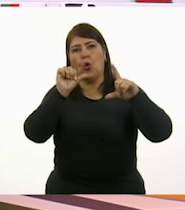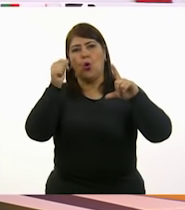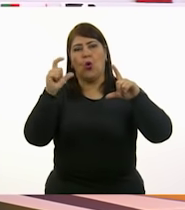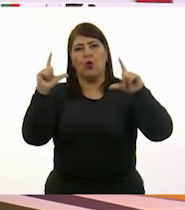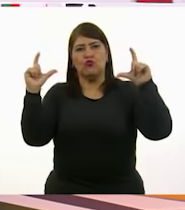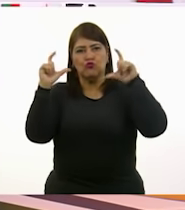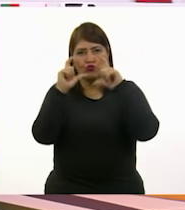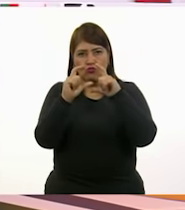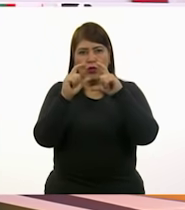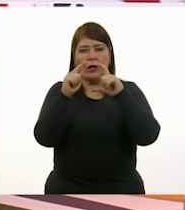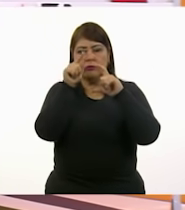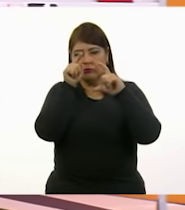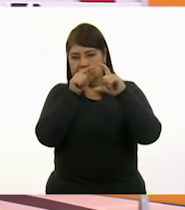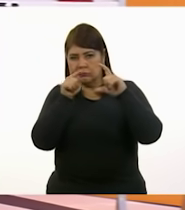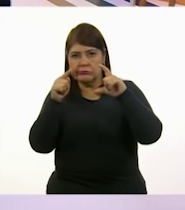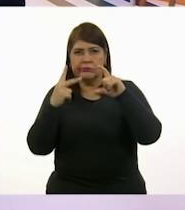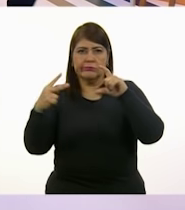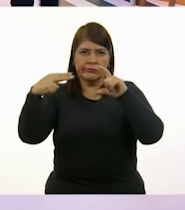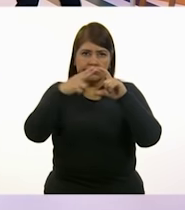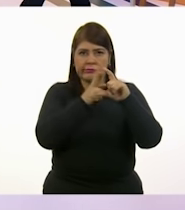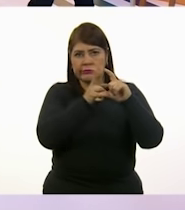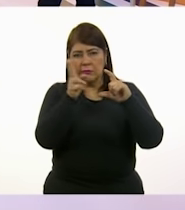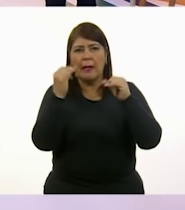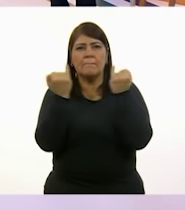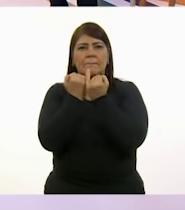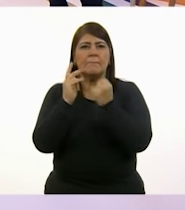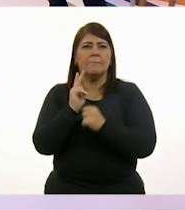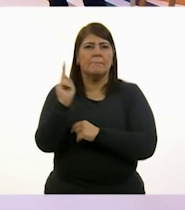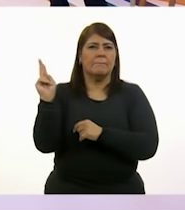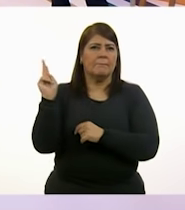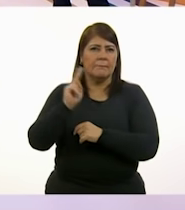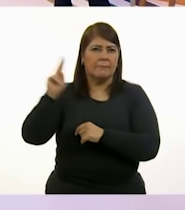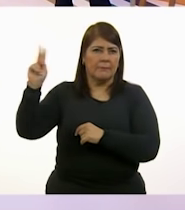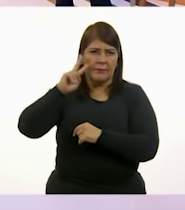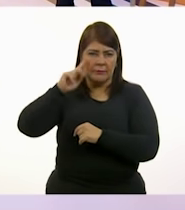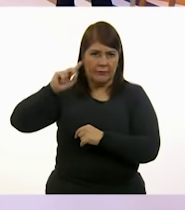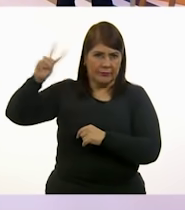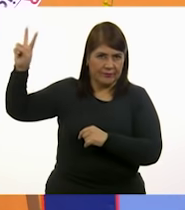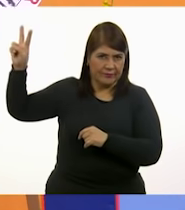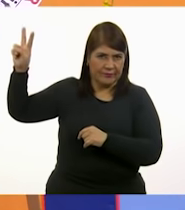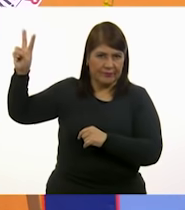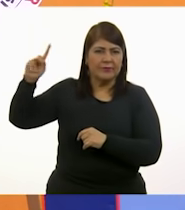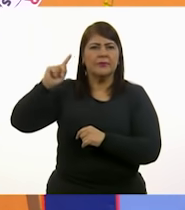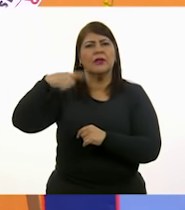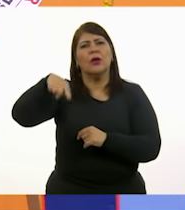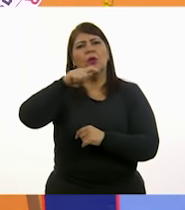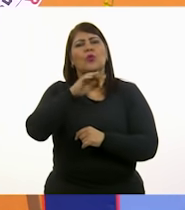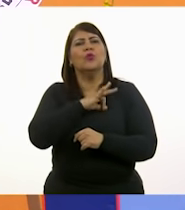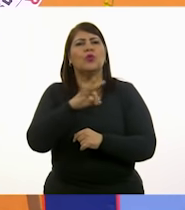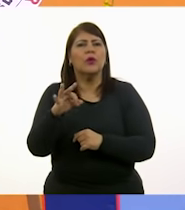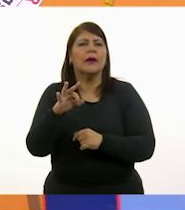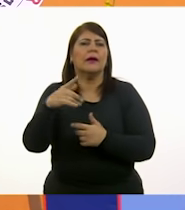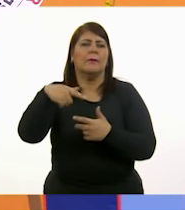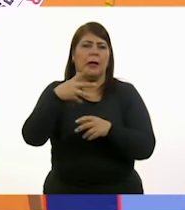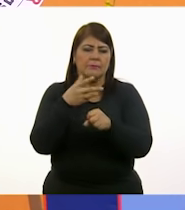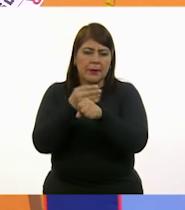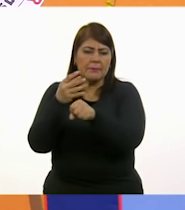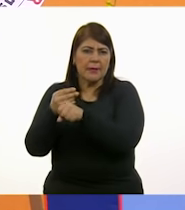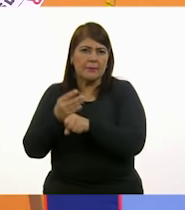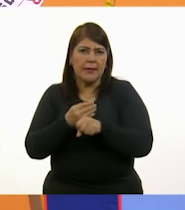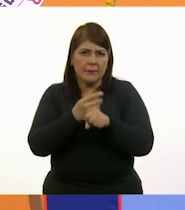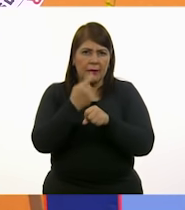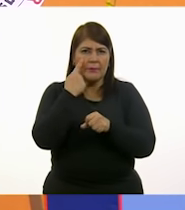puedan hacer una ruleta como la que yo voy a tener aquí Y que vamos a estar construyendo a lo largo de la clase